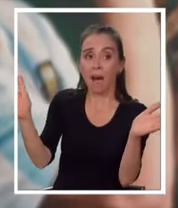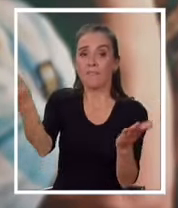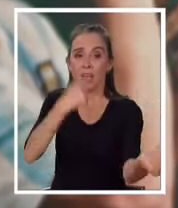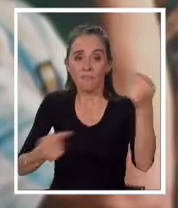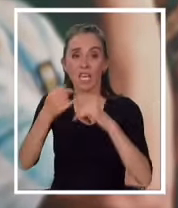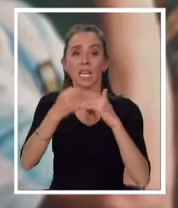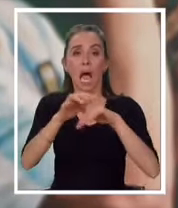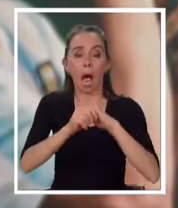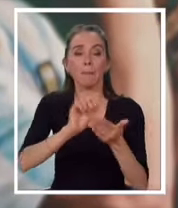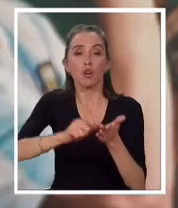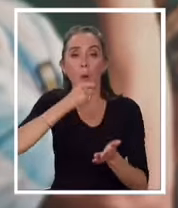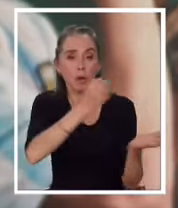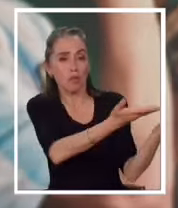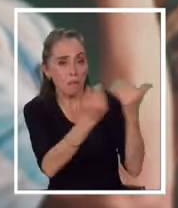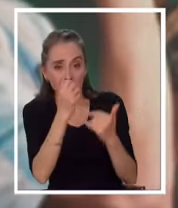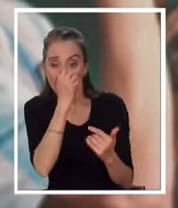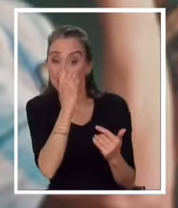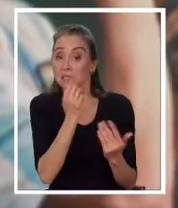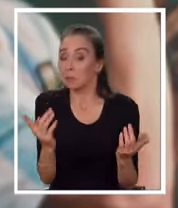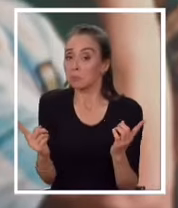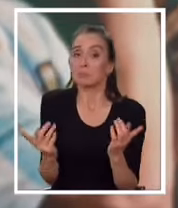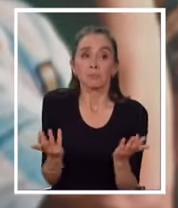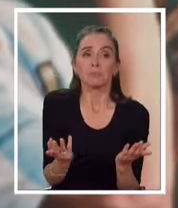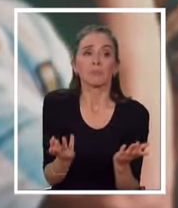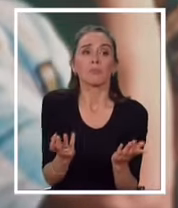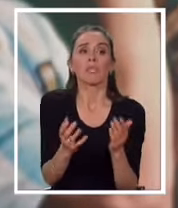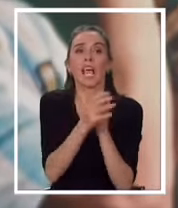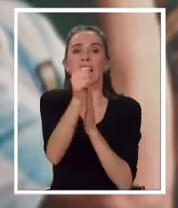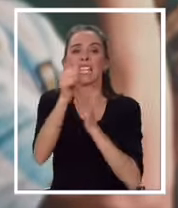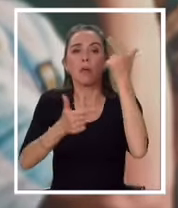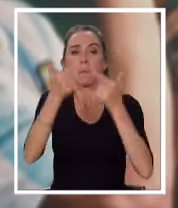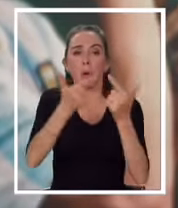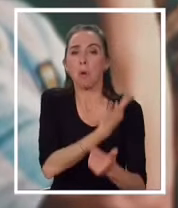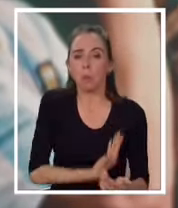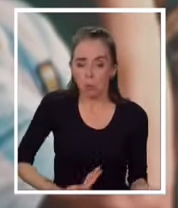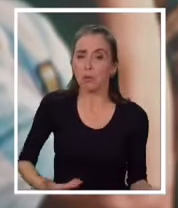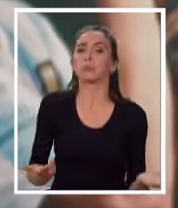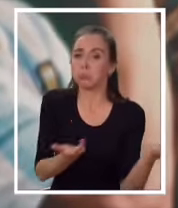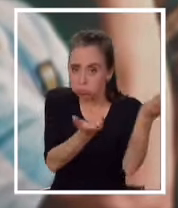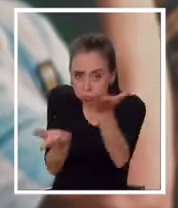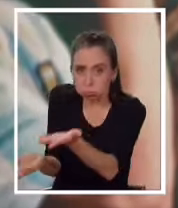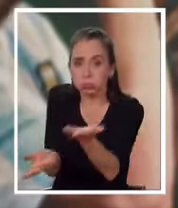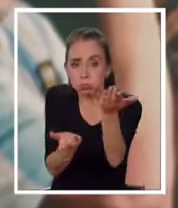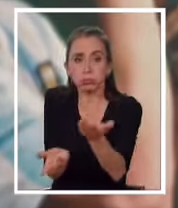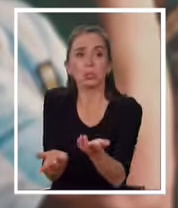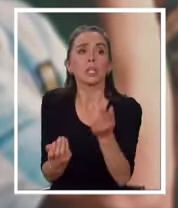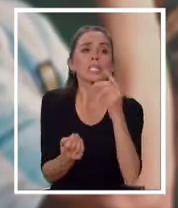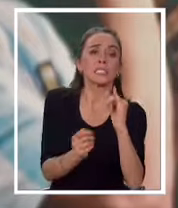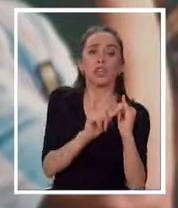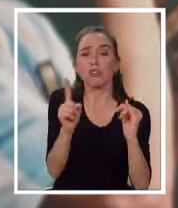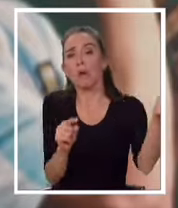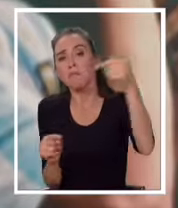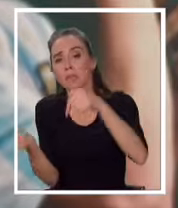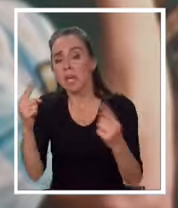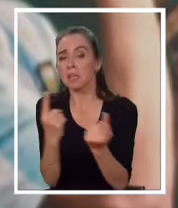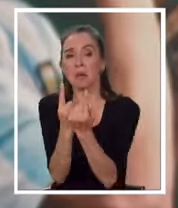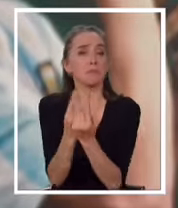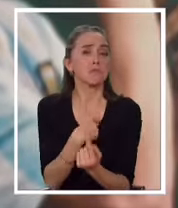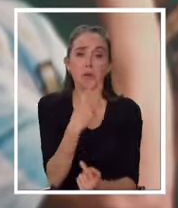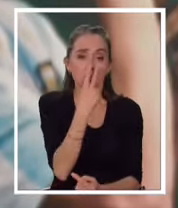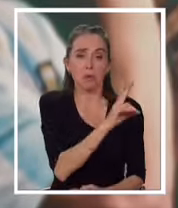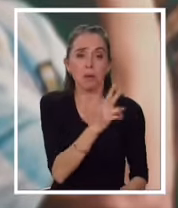Amigos, periodistas, ni hablar de líderes políticos, que por ahí convenía o no convenía. Yo no miraba,